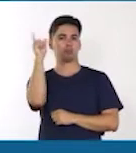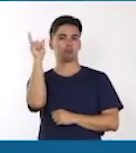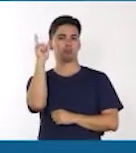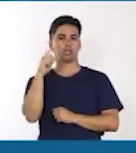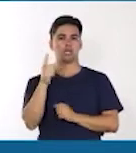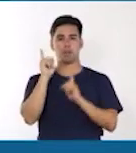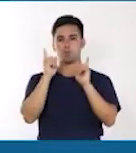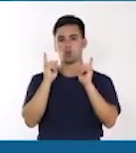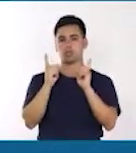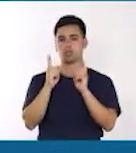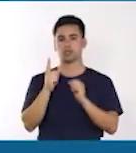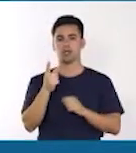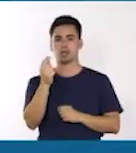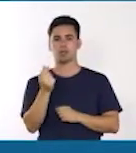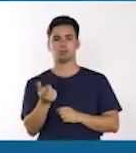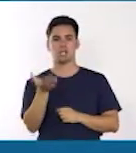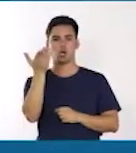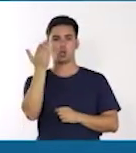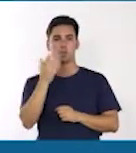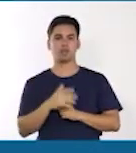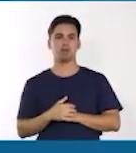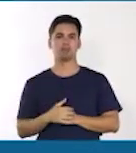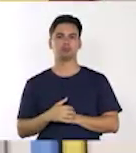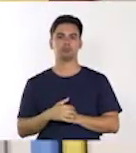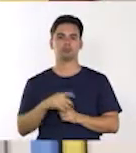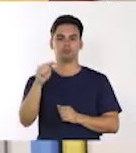las condiciones históricas actuales.